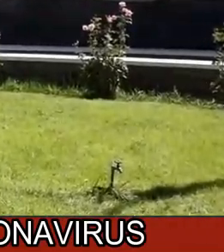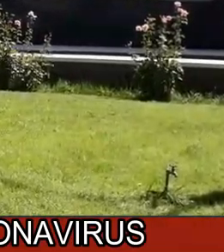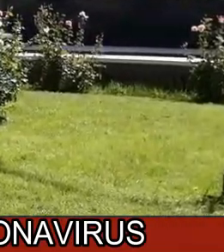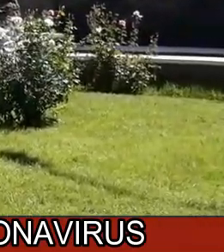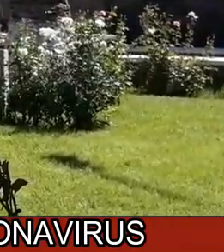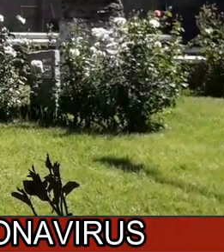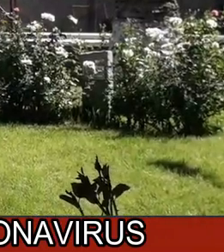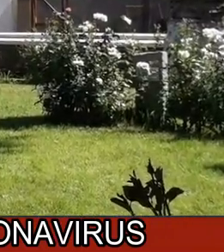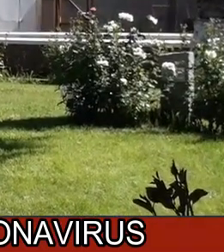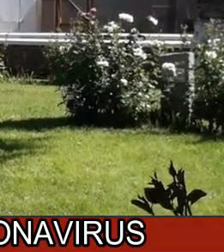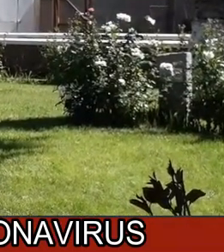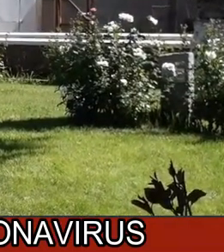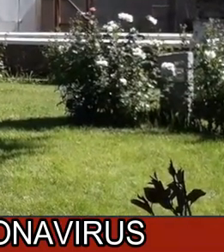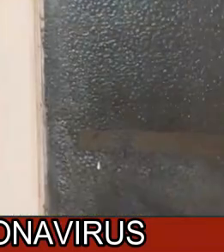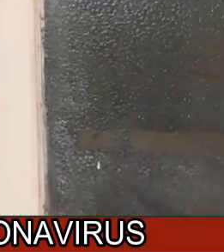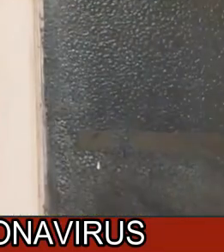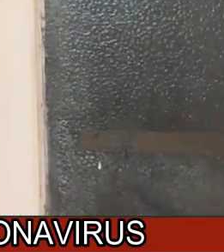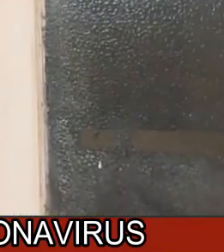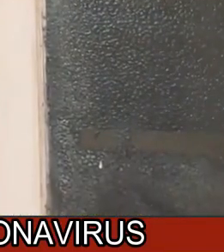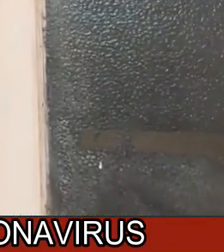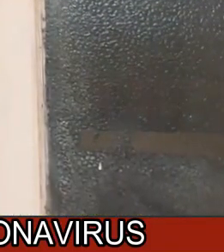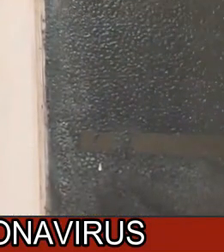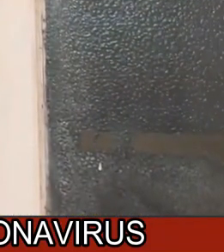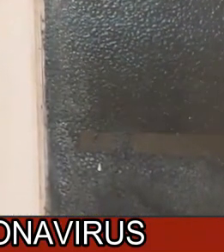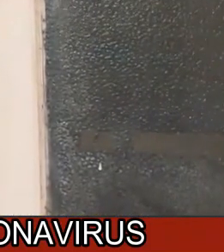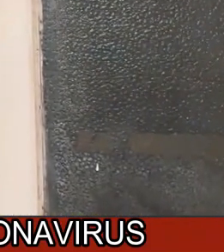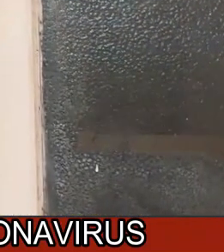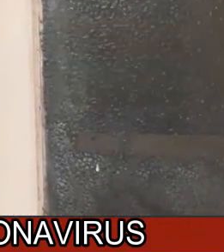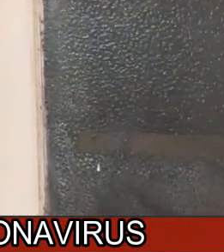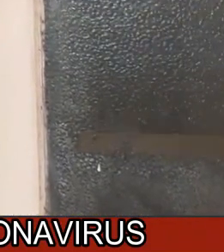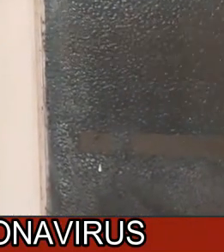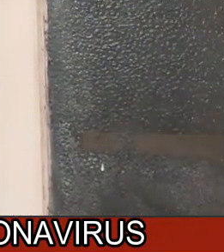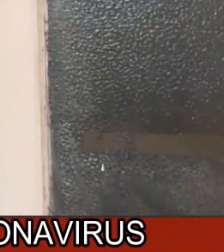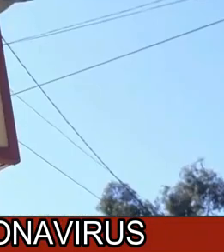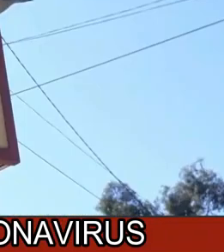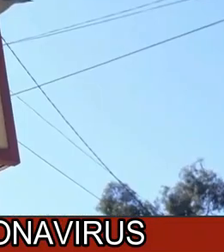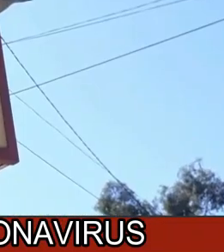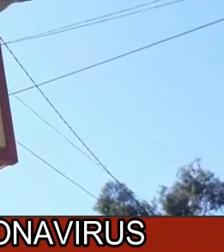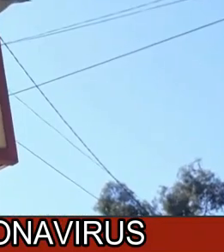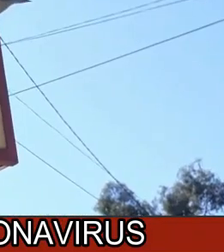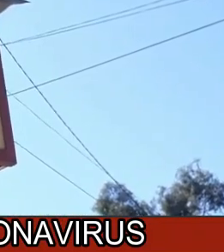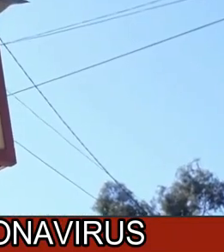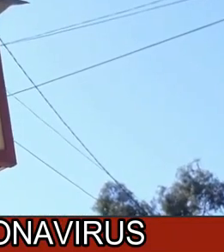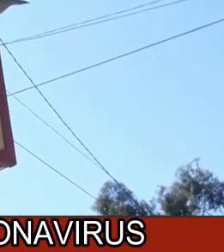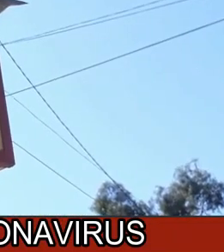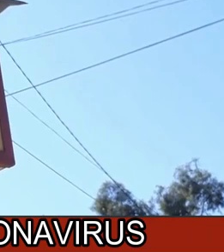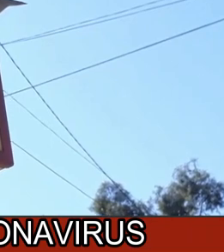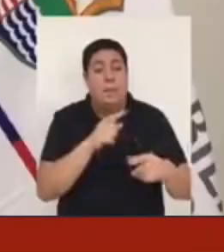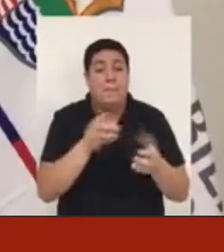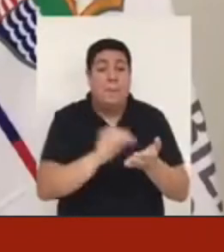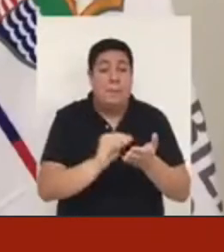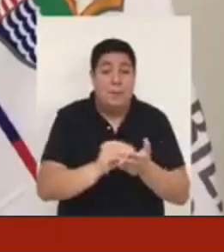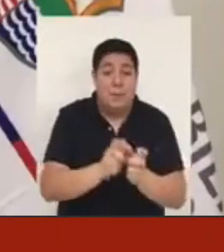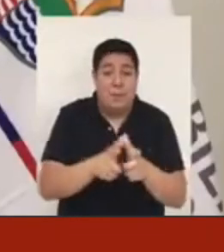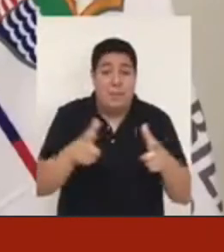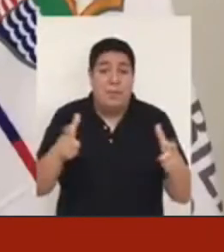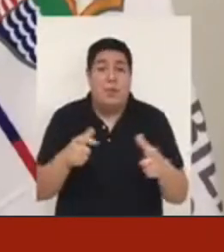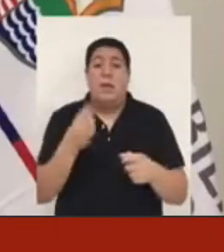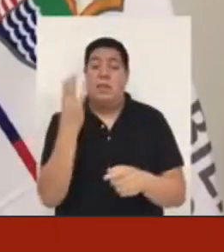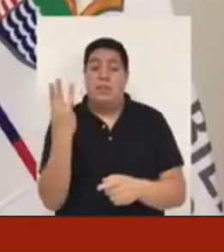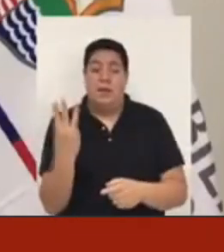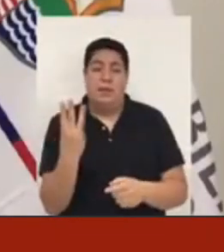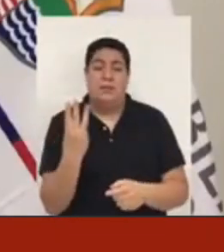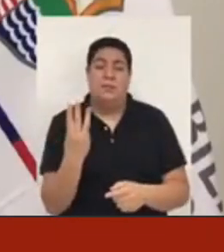tendría relación con el funcionario del hospital local que corresponde al primer paciente positivo de la zona. Tenemos solamente